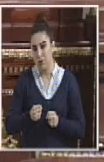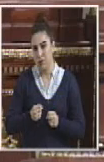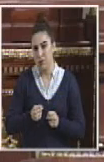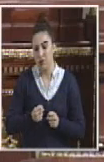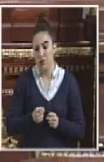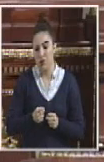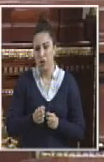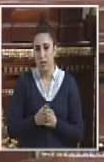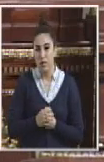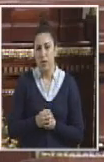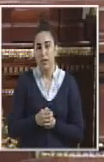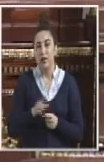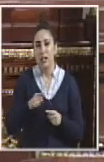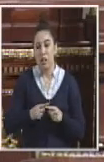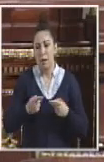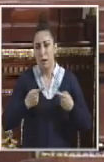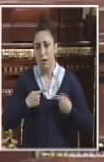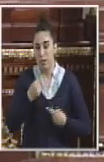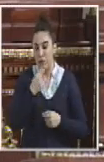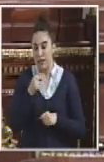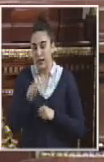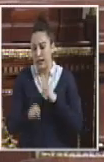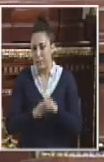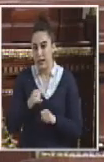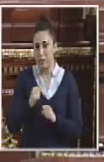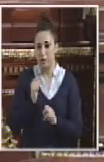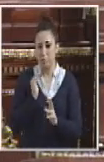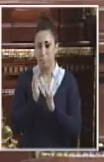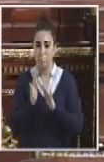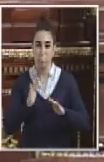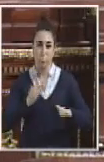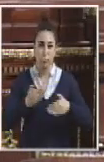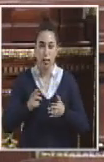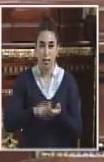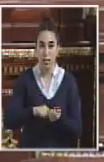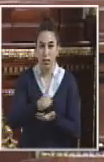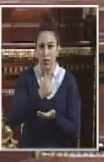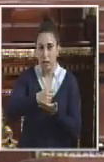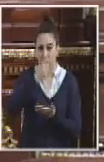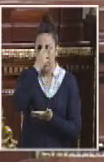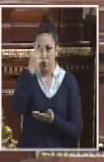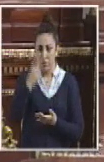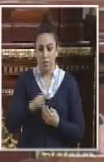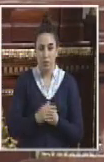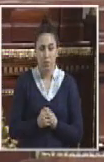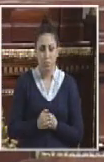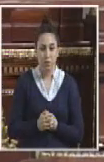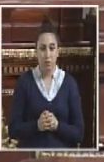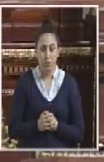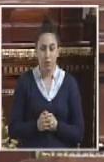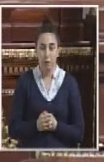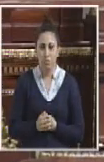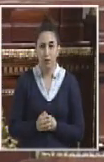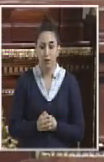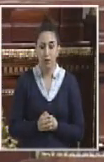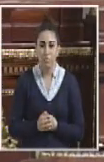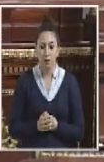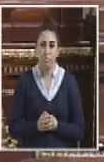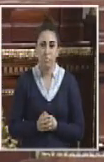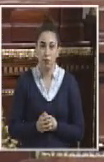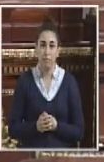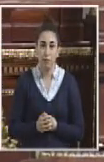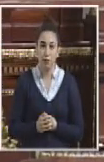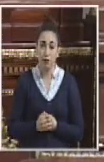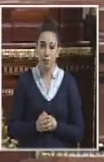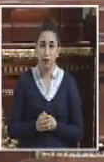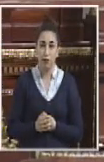la seguridad de los ciclistas y de los peatones en la Ciudad de México. Por cuanto, solicitaría que en